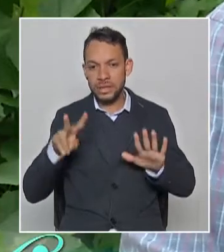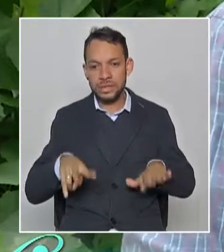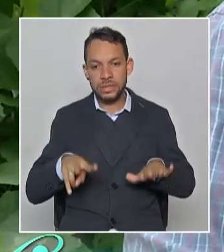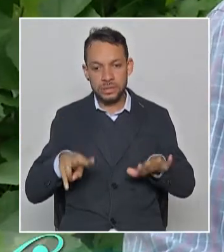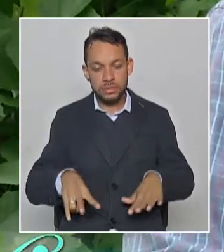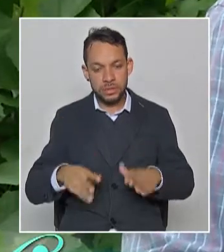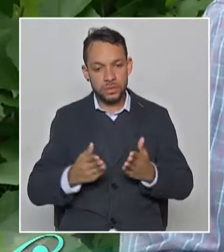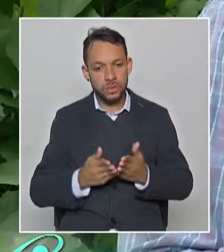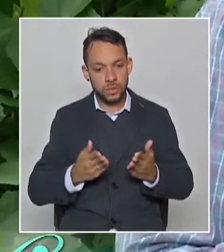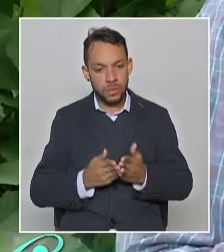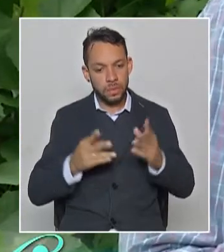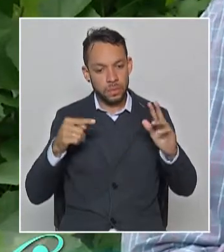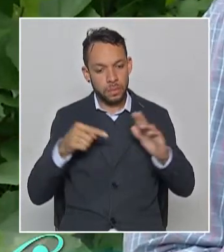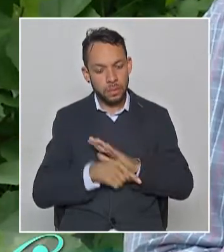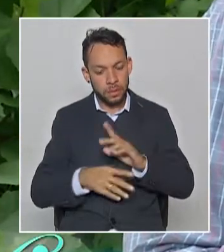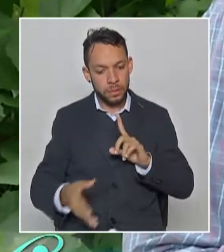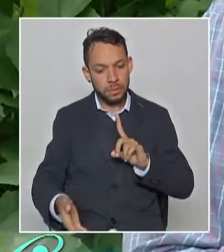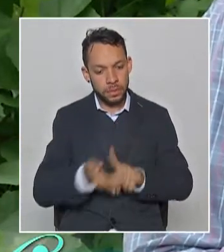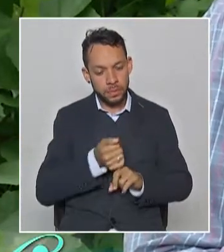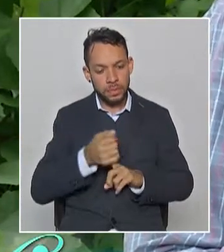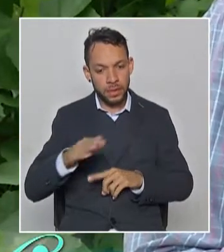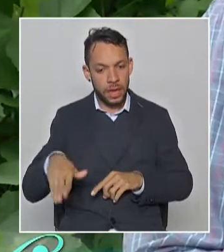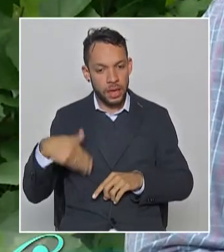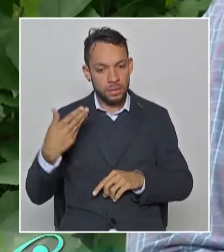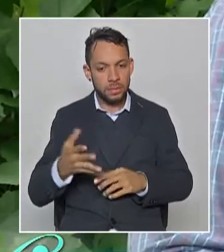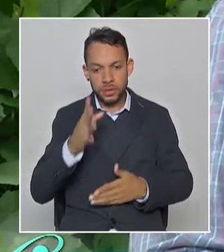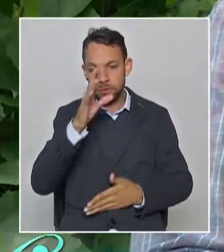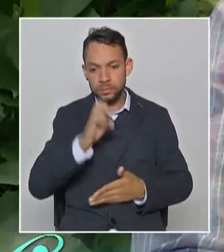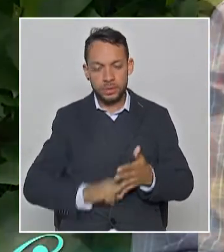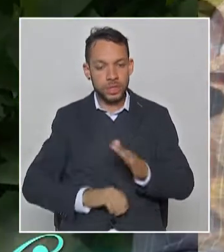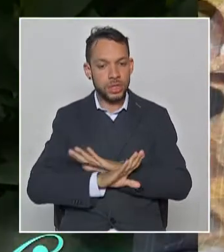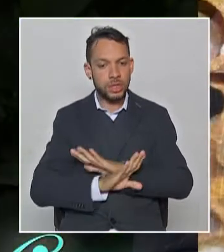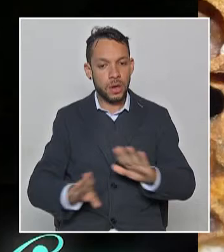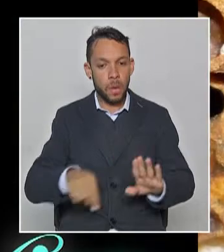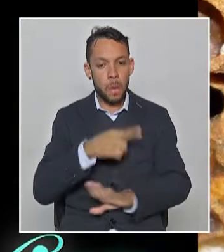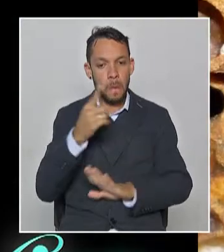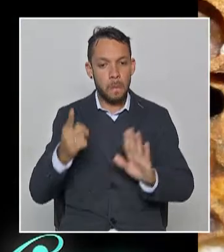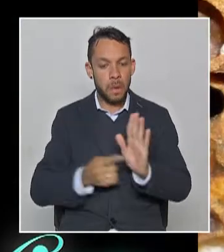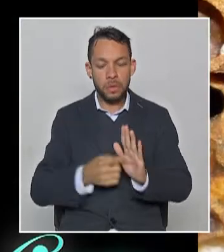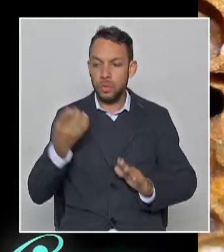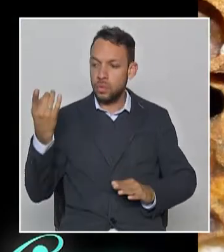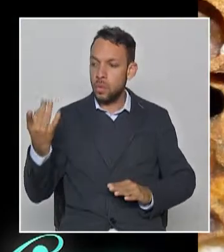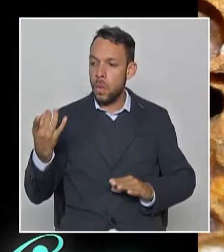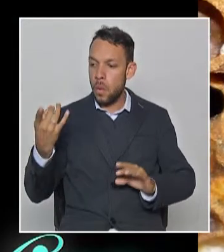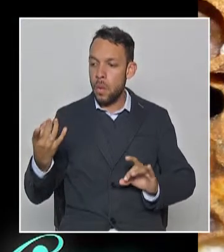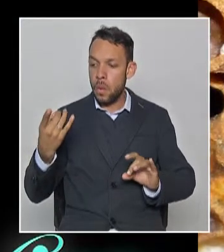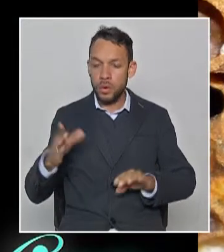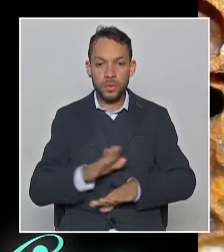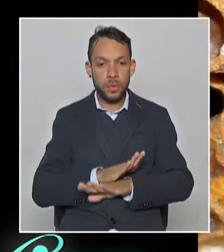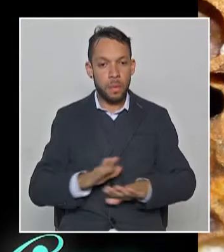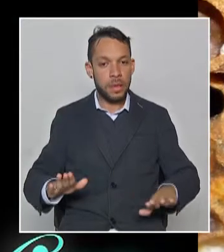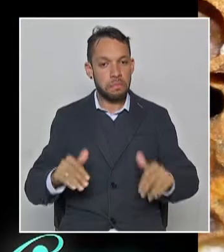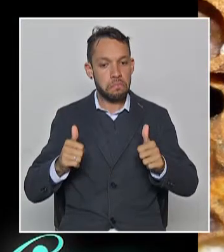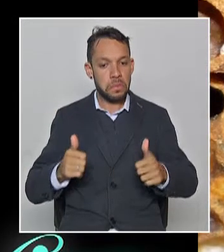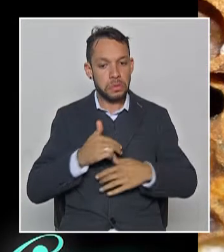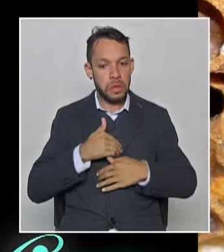meses, lo cual eliminó por completo el problema que tenía.